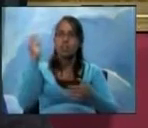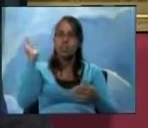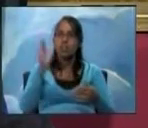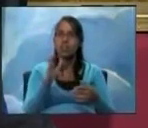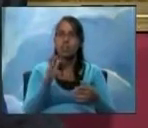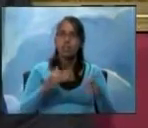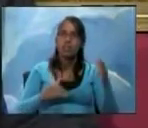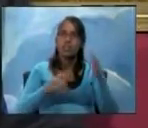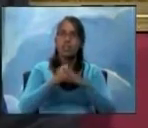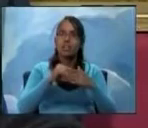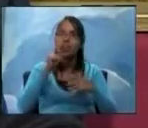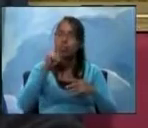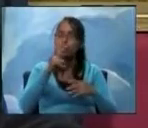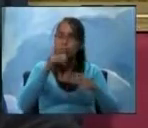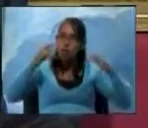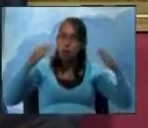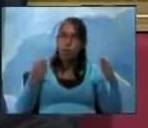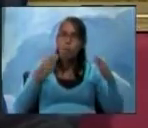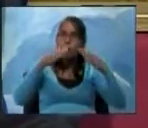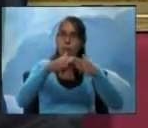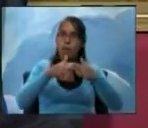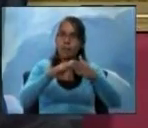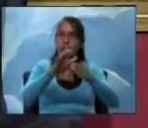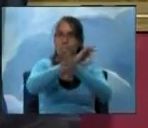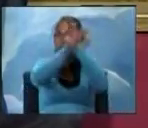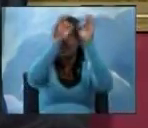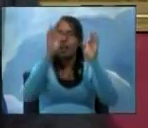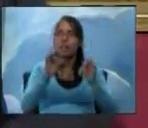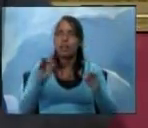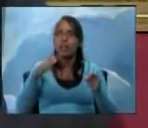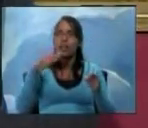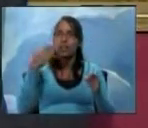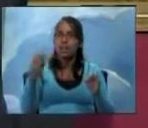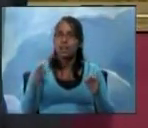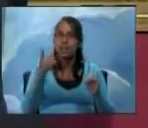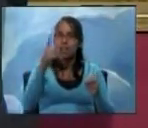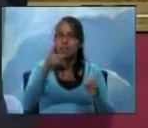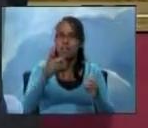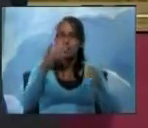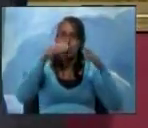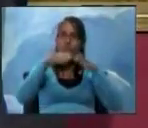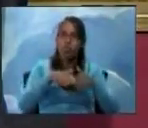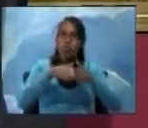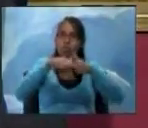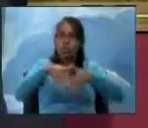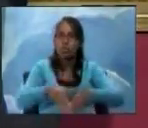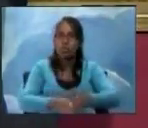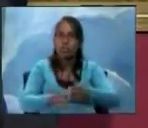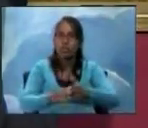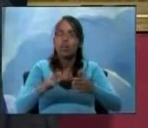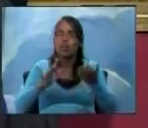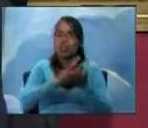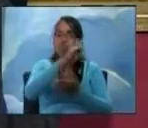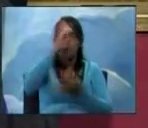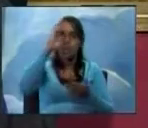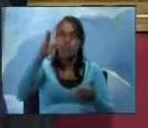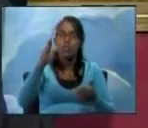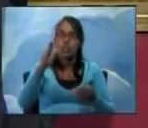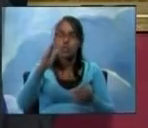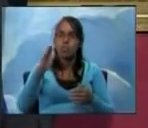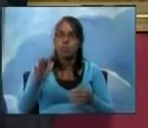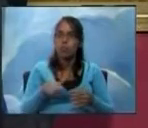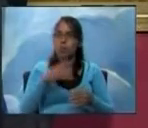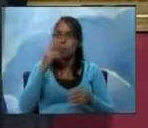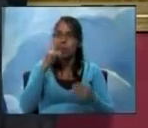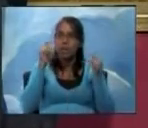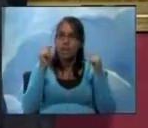y llenaron ambas barcas de tal manera que se hundía. Bueno, gloria al Señor. Podemos